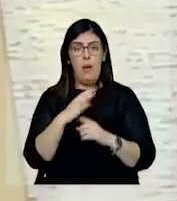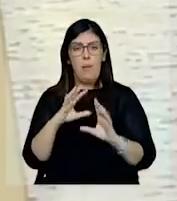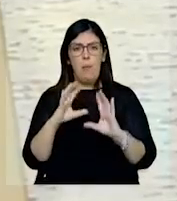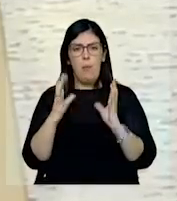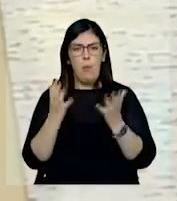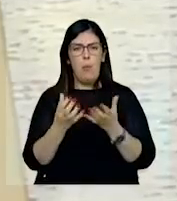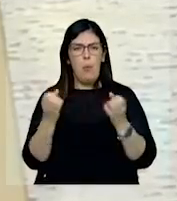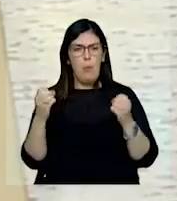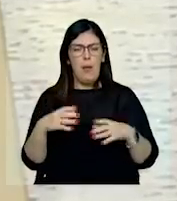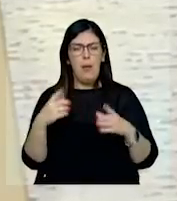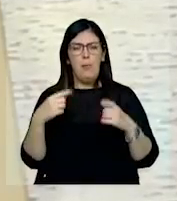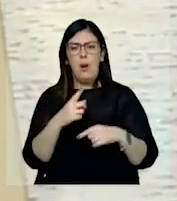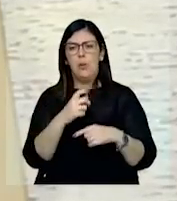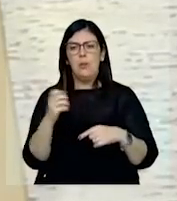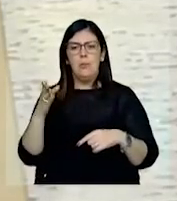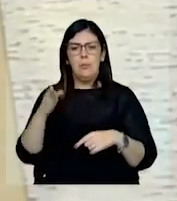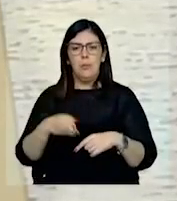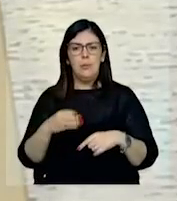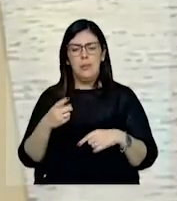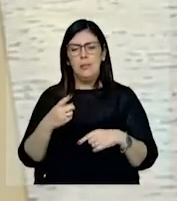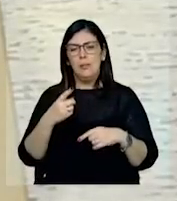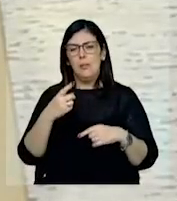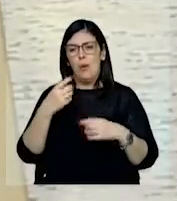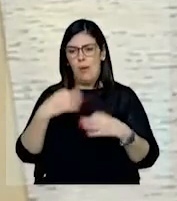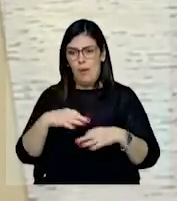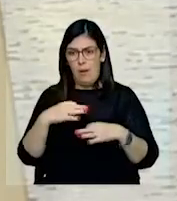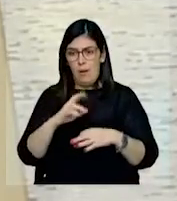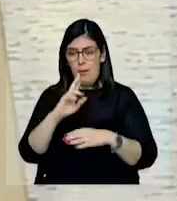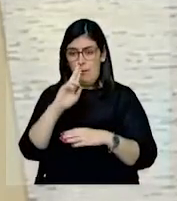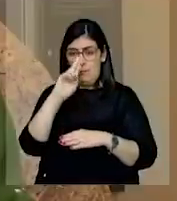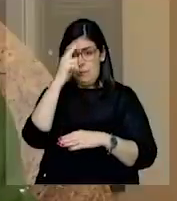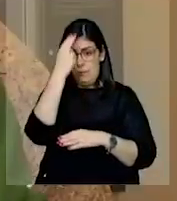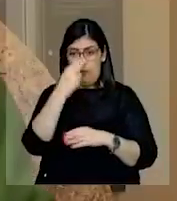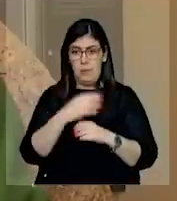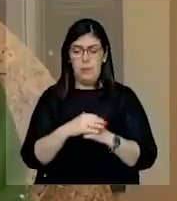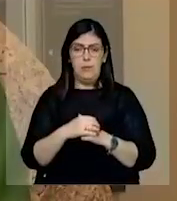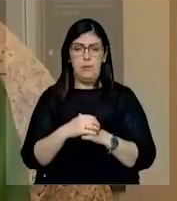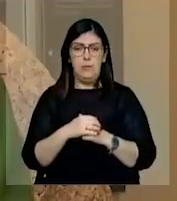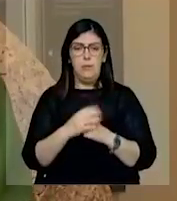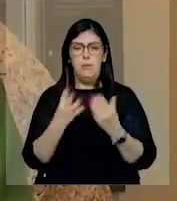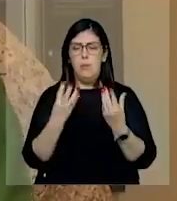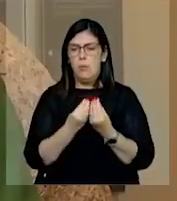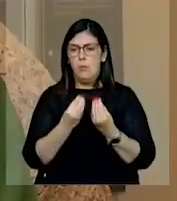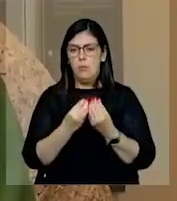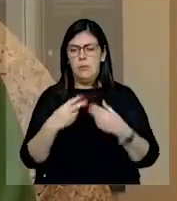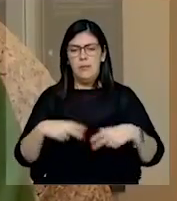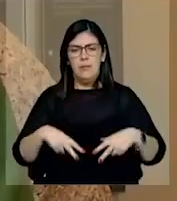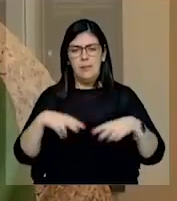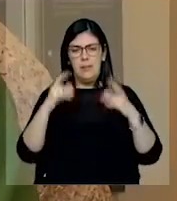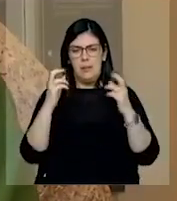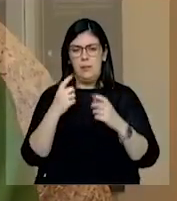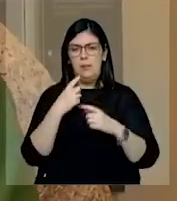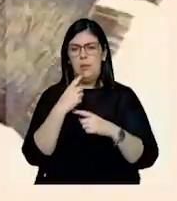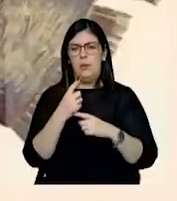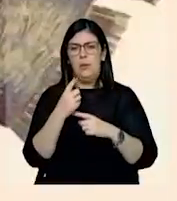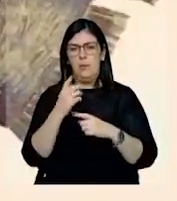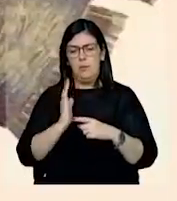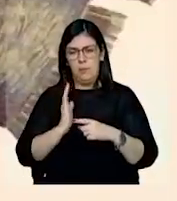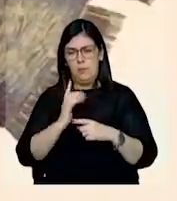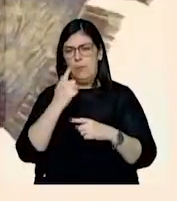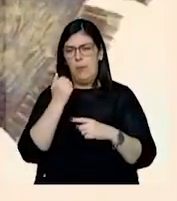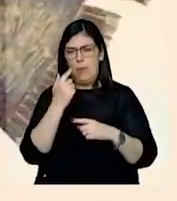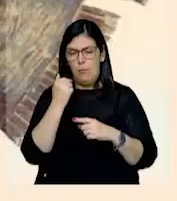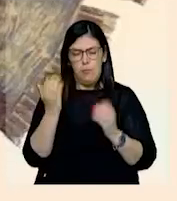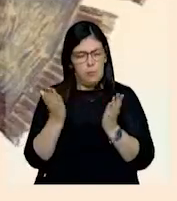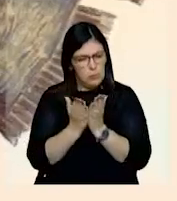pero 100% real y uruguayo. Recoge el producto de muchas investigaciones de paleontólogos y de paleontólogas. Y este libro